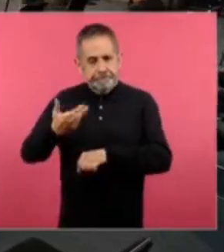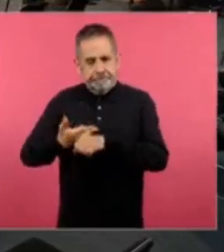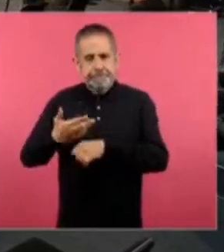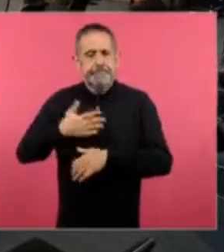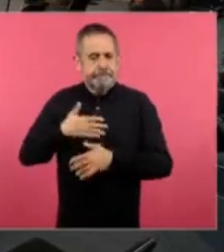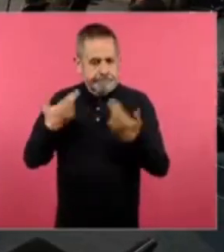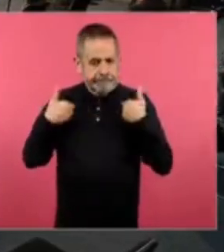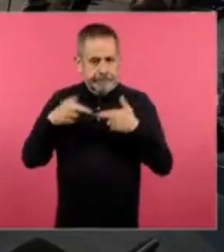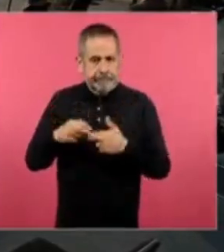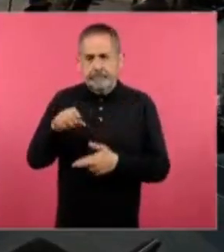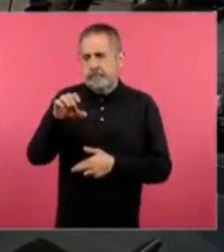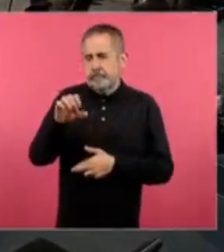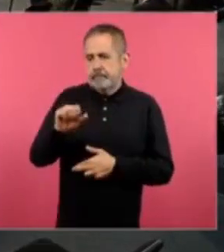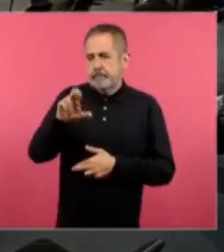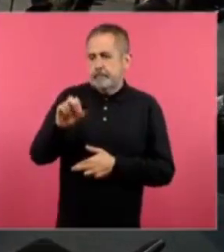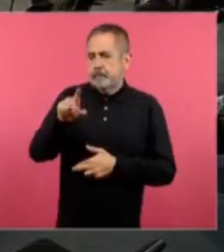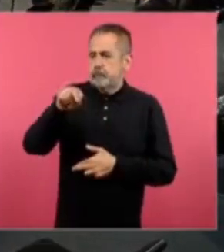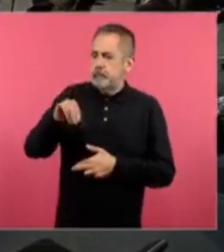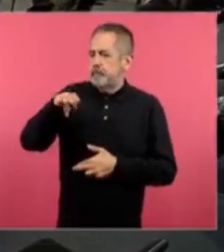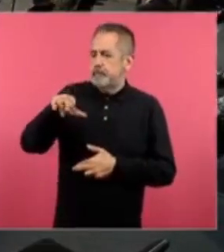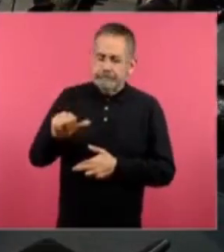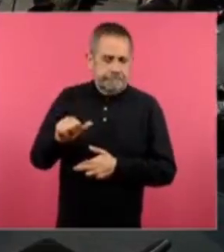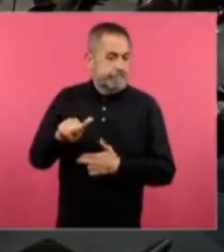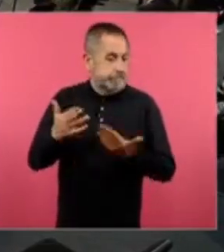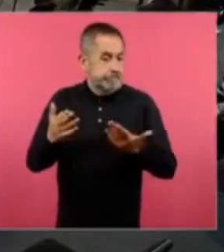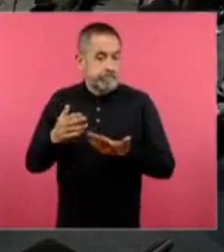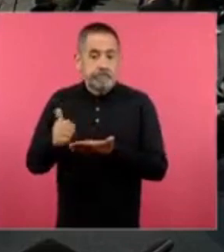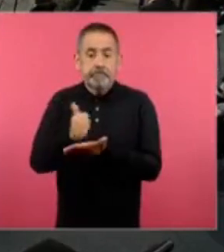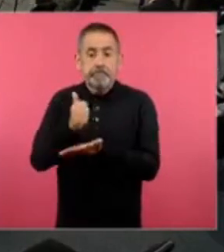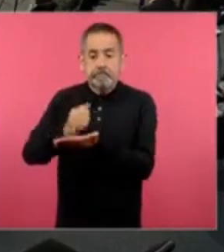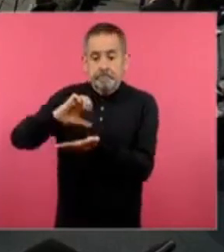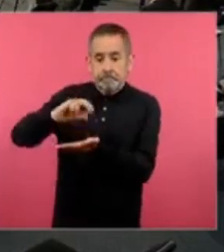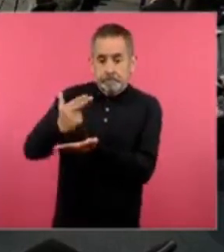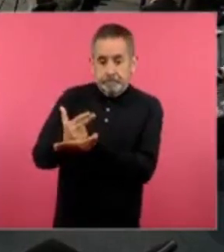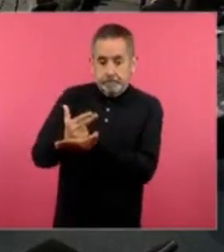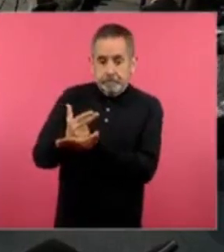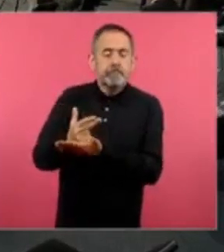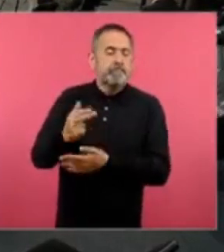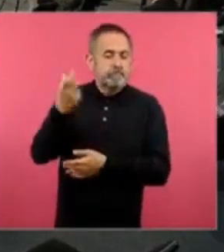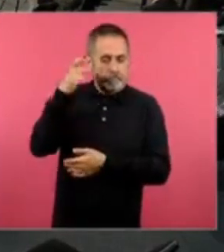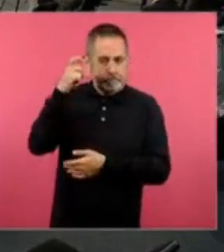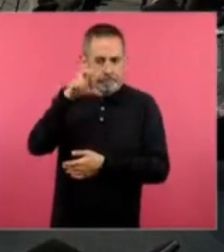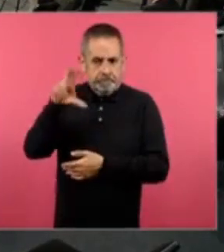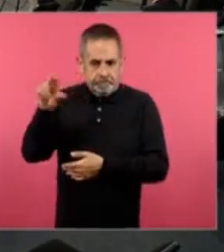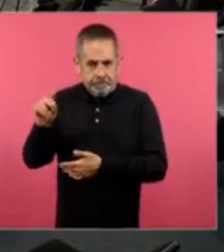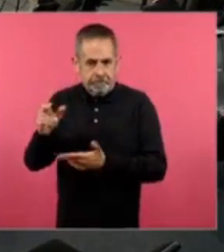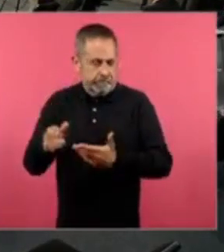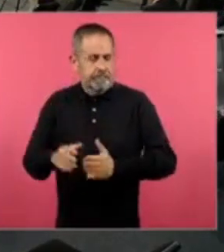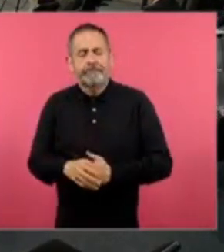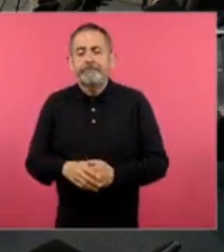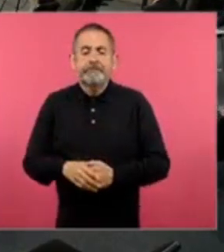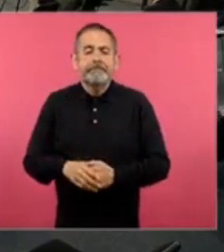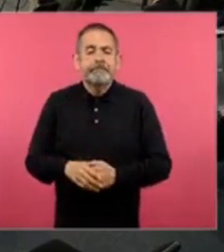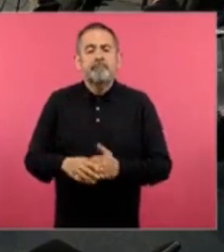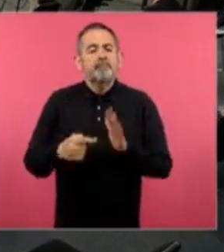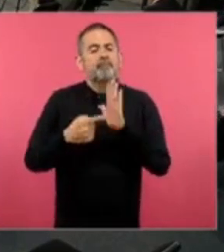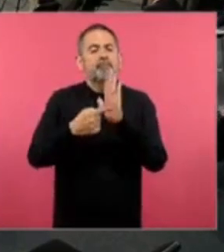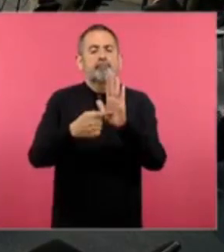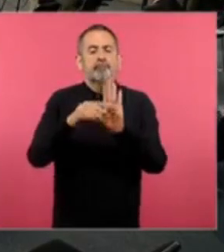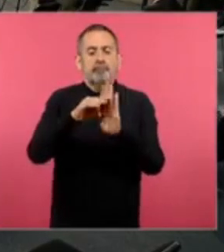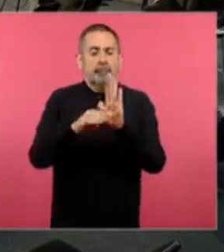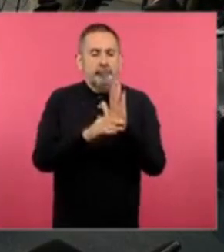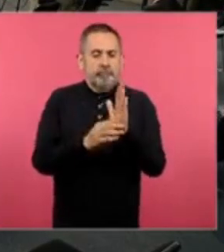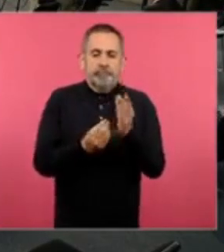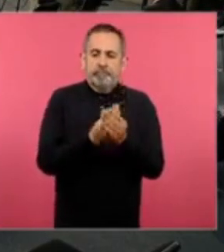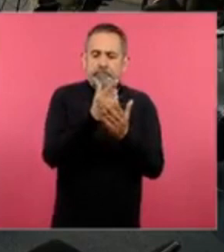maestra Carolina Cruz Figueroa, vengo desde la ciudad de Chetumal, Quintana Roo, y pues me corresponde presentarles la nueva